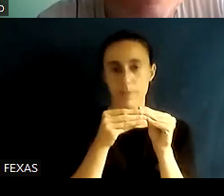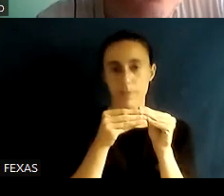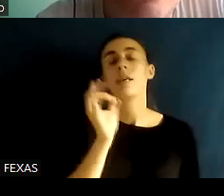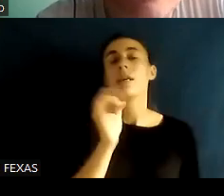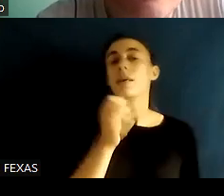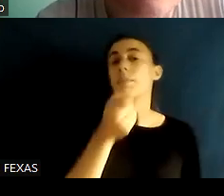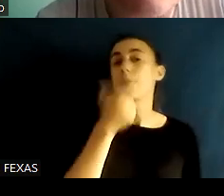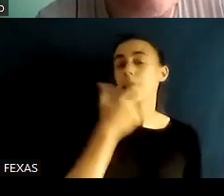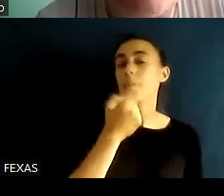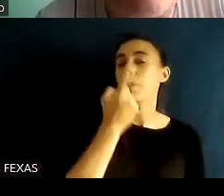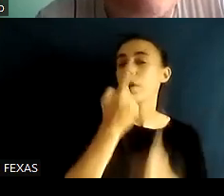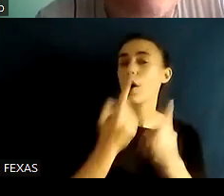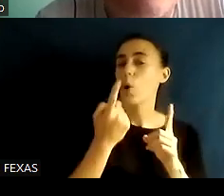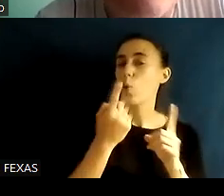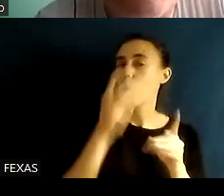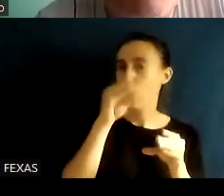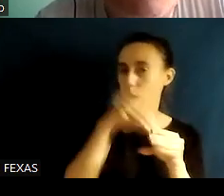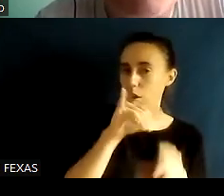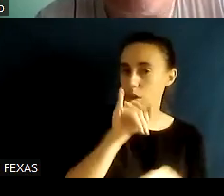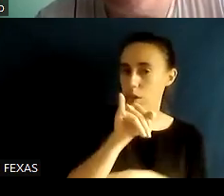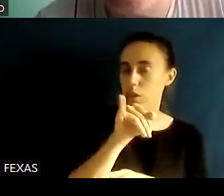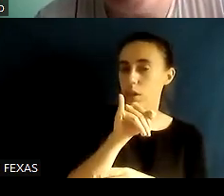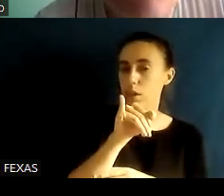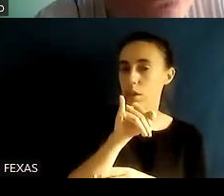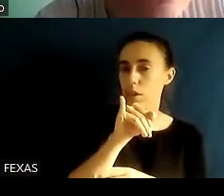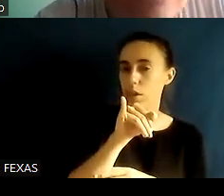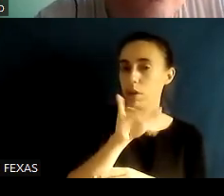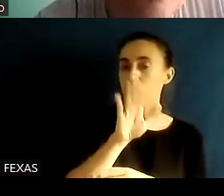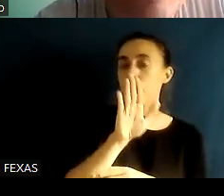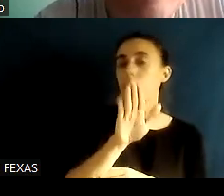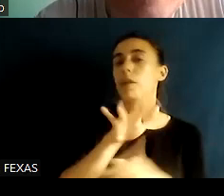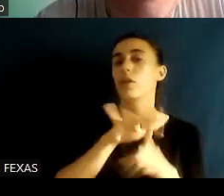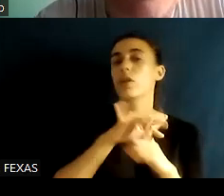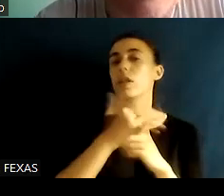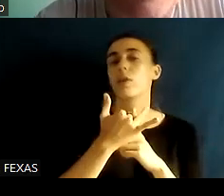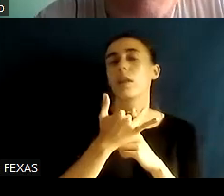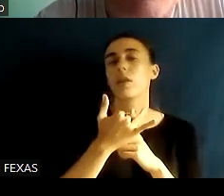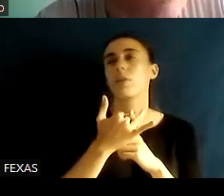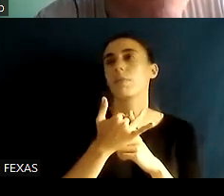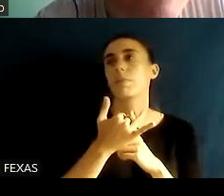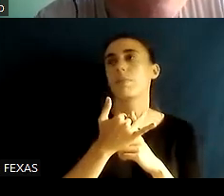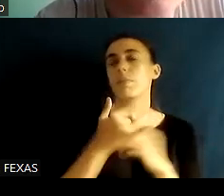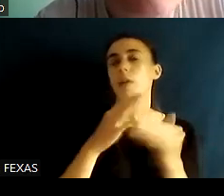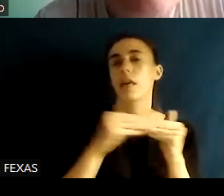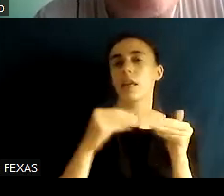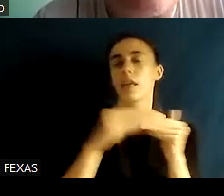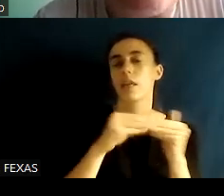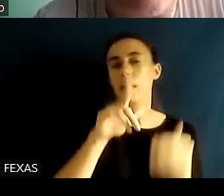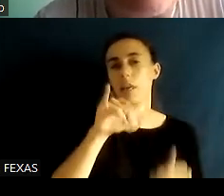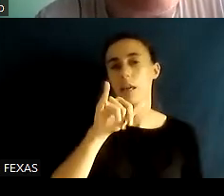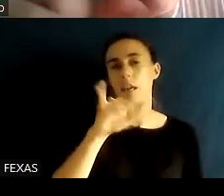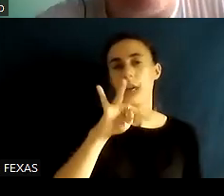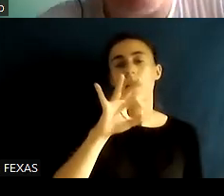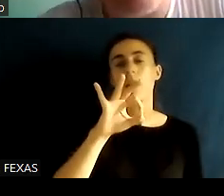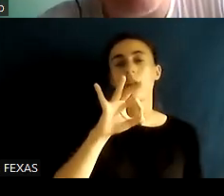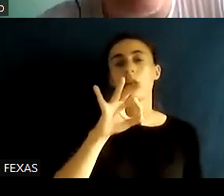es el Plenur, que se utiliza como medicamento, pero en esos casos los pacientes que llevan Plenur, que llevan litio, son